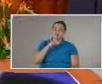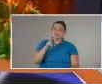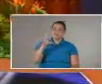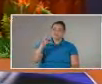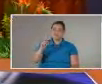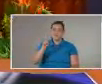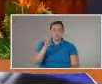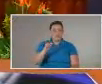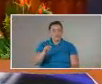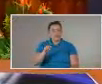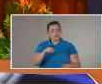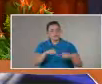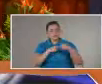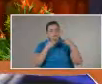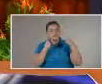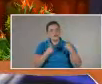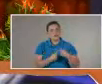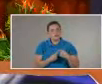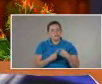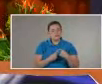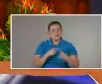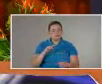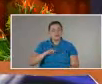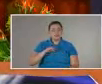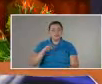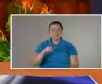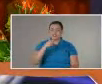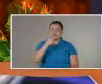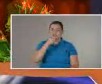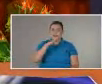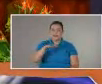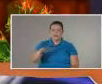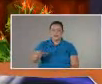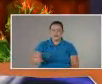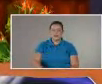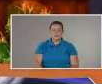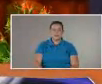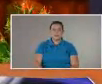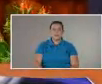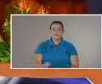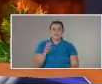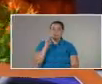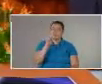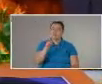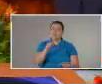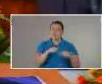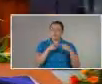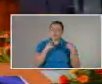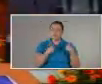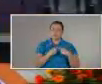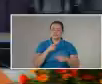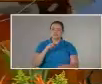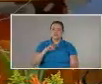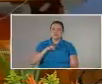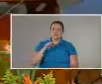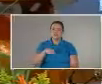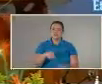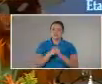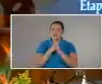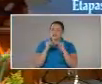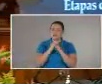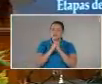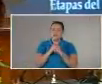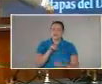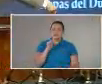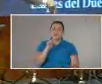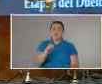ese corazón, ese tu corazón está amargado, tu corazón está afligido, tu corazón